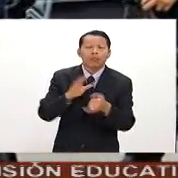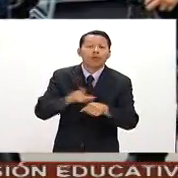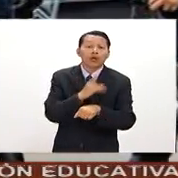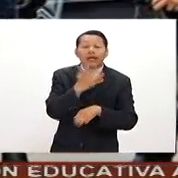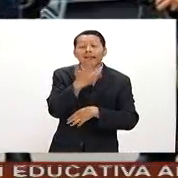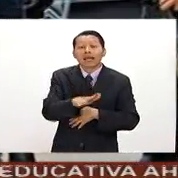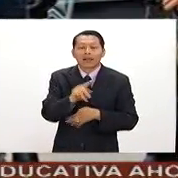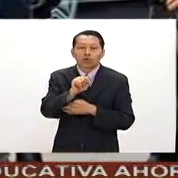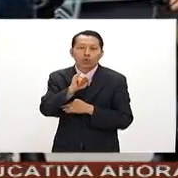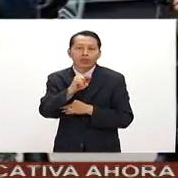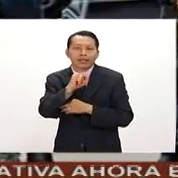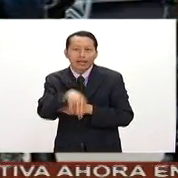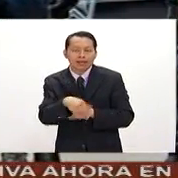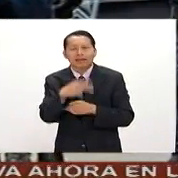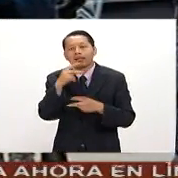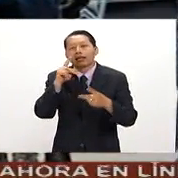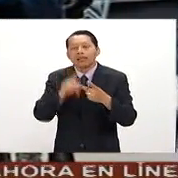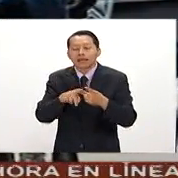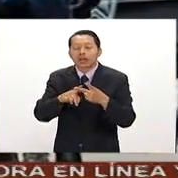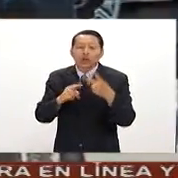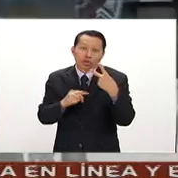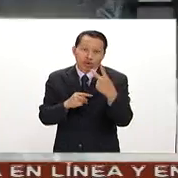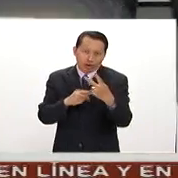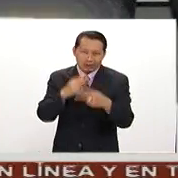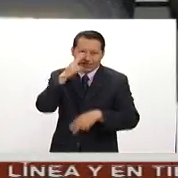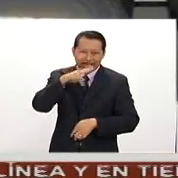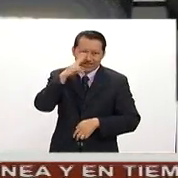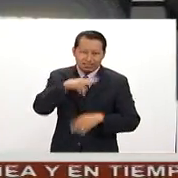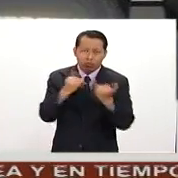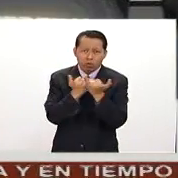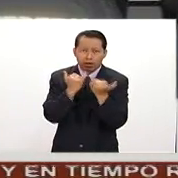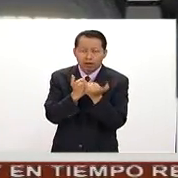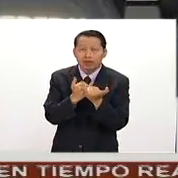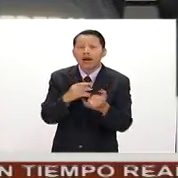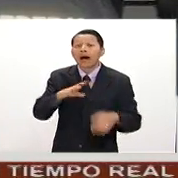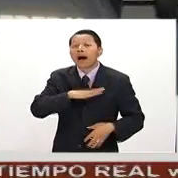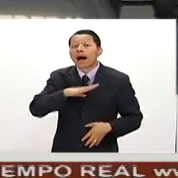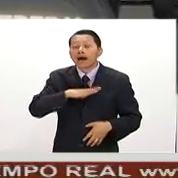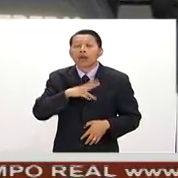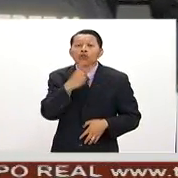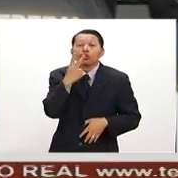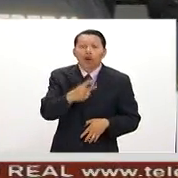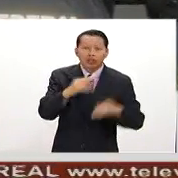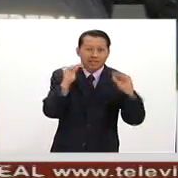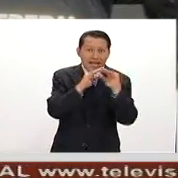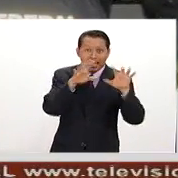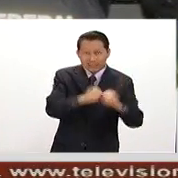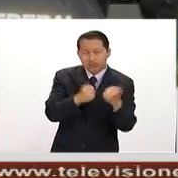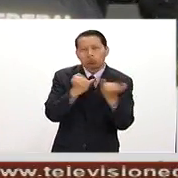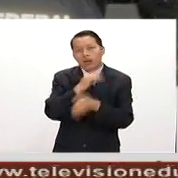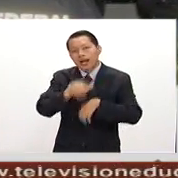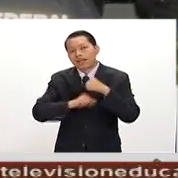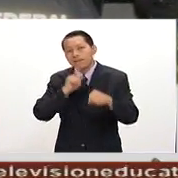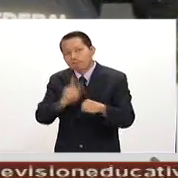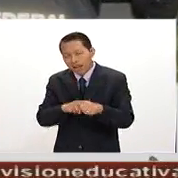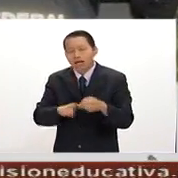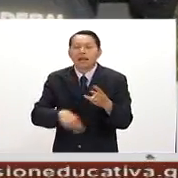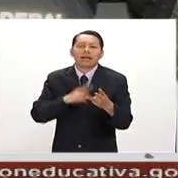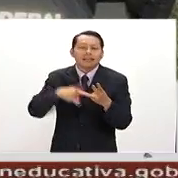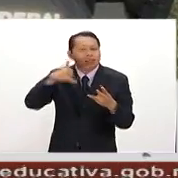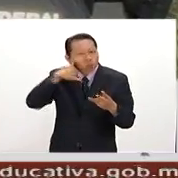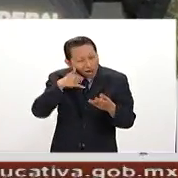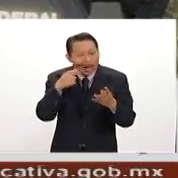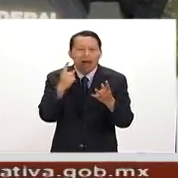en Tultitlán y 2 en Nezahualcóyotl, Estado de México. Además, fueron asegurados 2 inmuebles, animales exóticos, celulares y